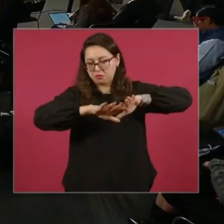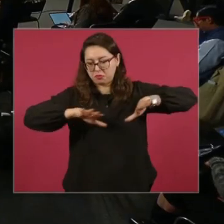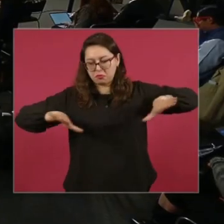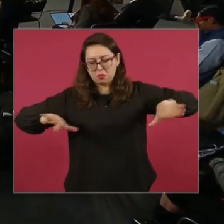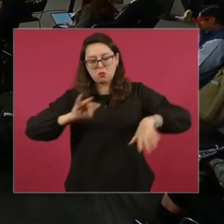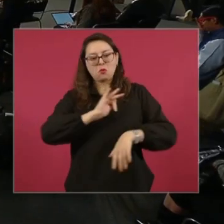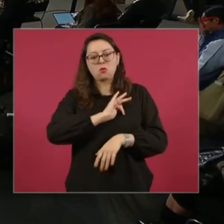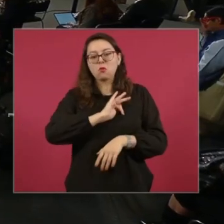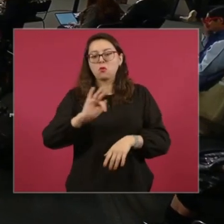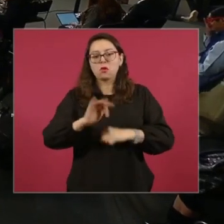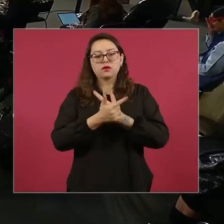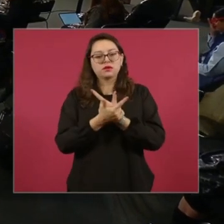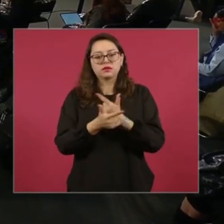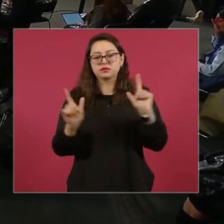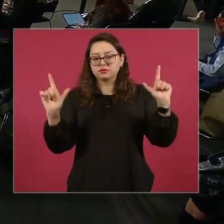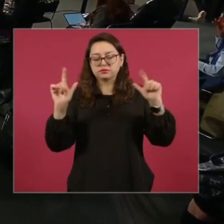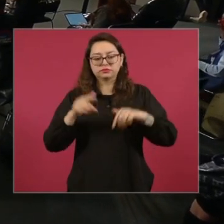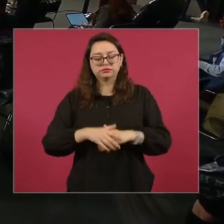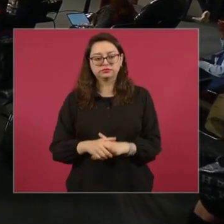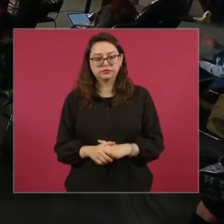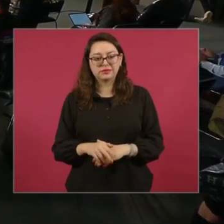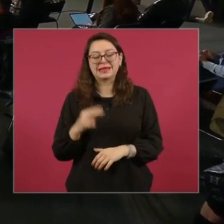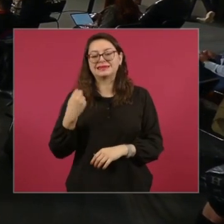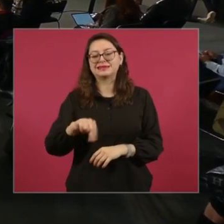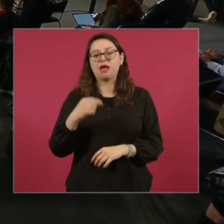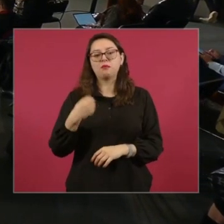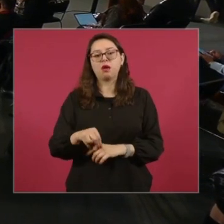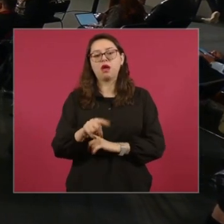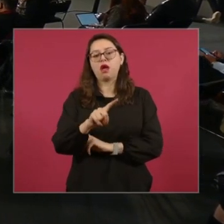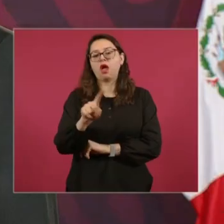Y se mantiene así,